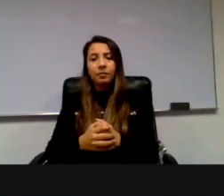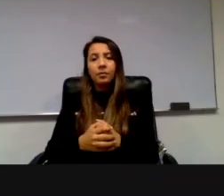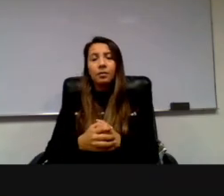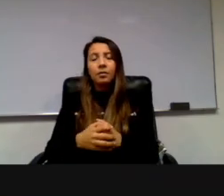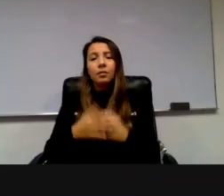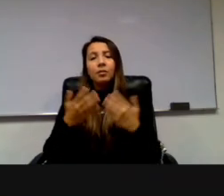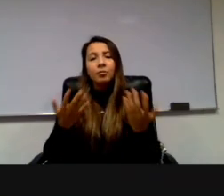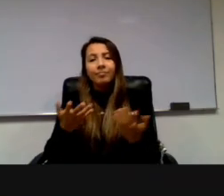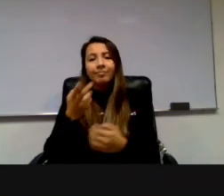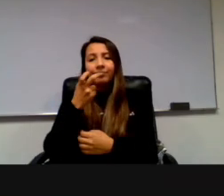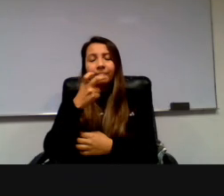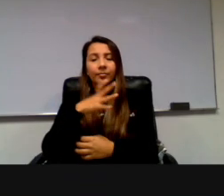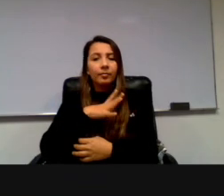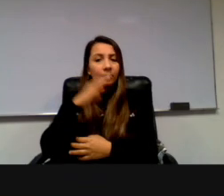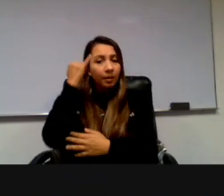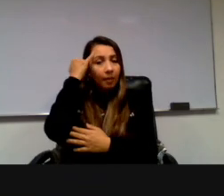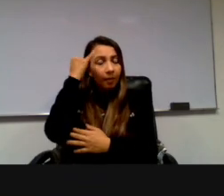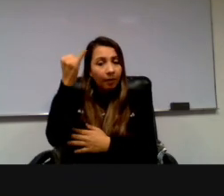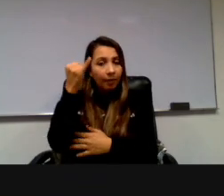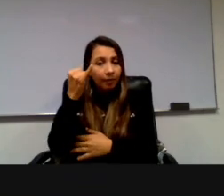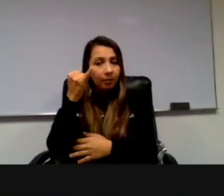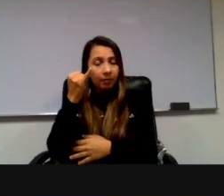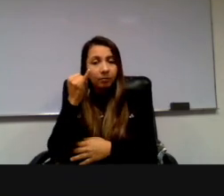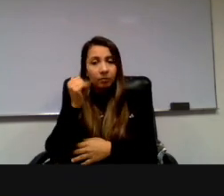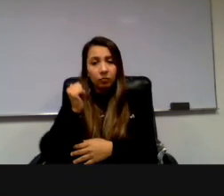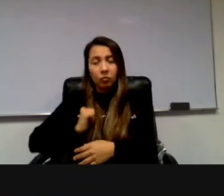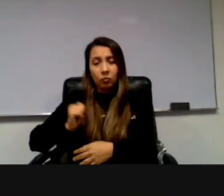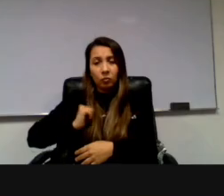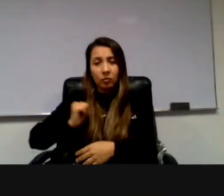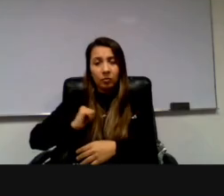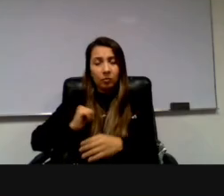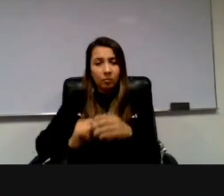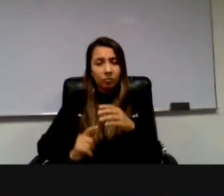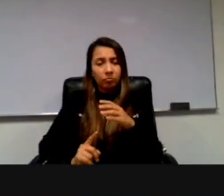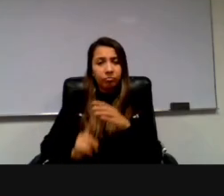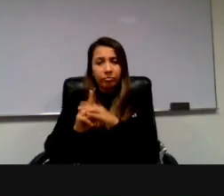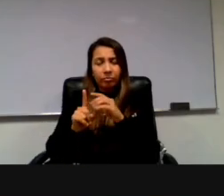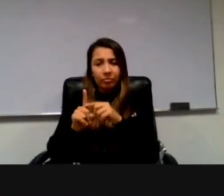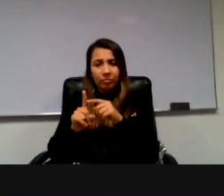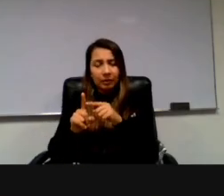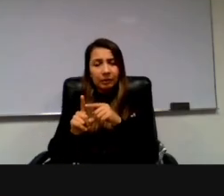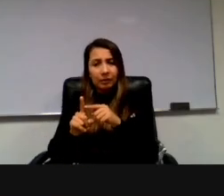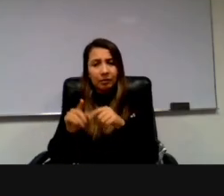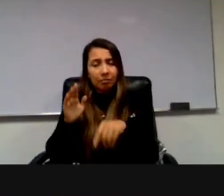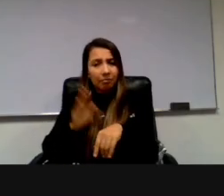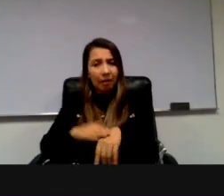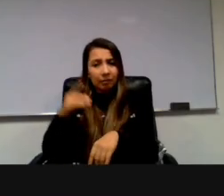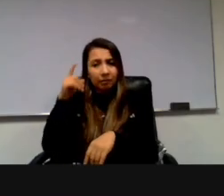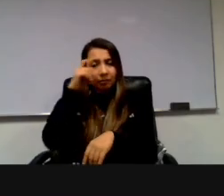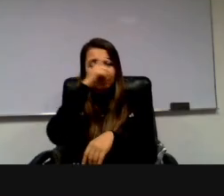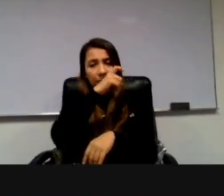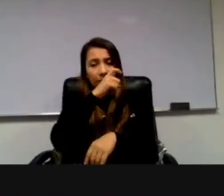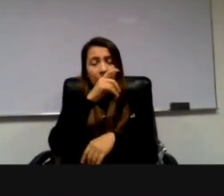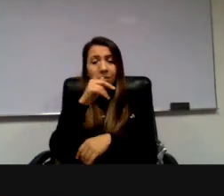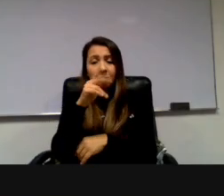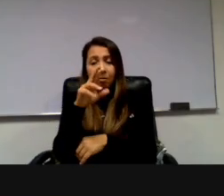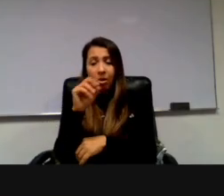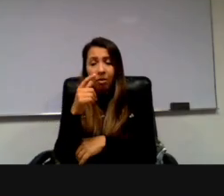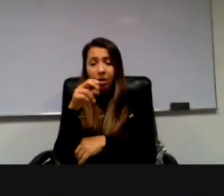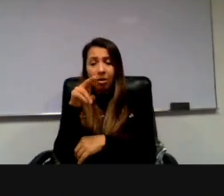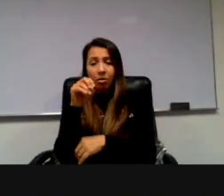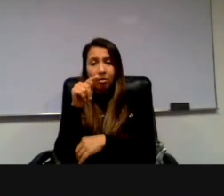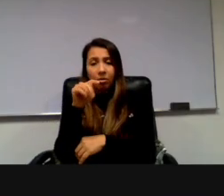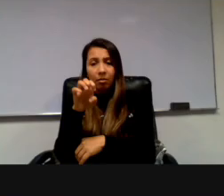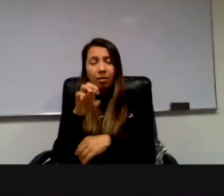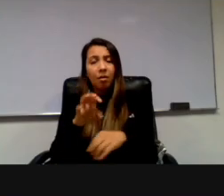y entonces pues tenemos ahí esta idea de que el último ancestro común pues era más complicado que un progenote. Entonces los progenotes sí existieron,